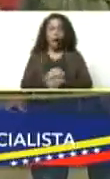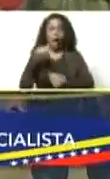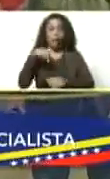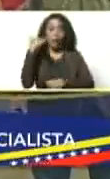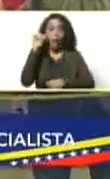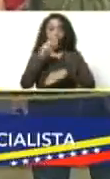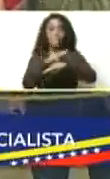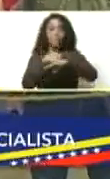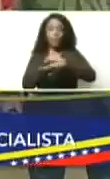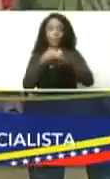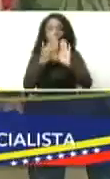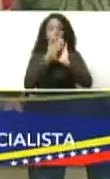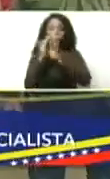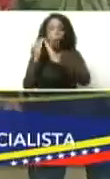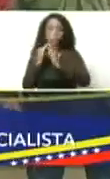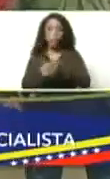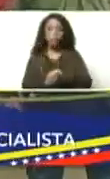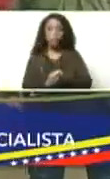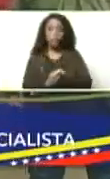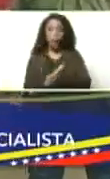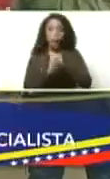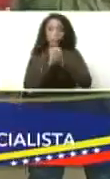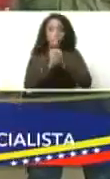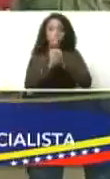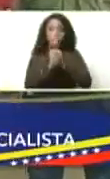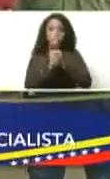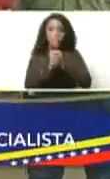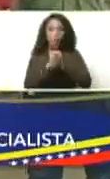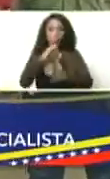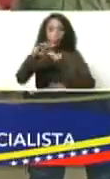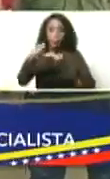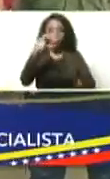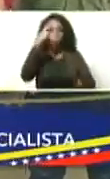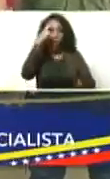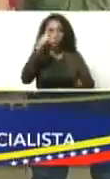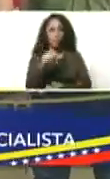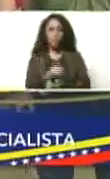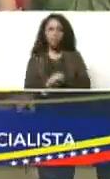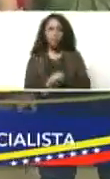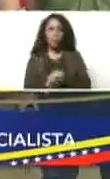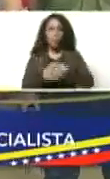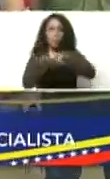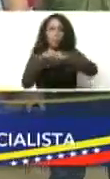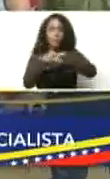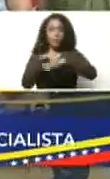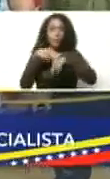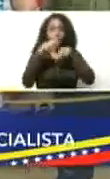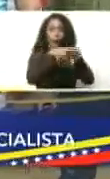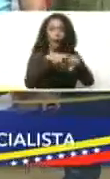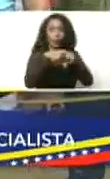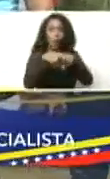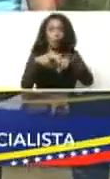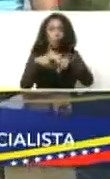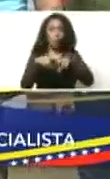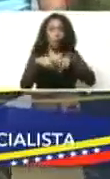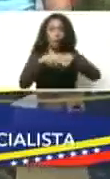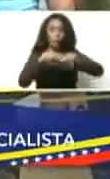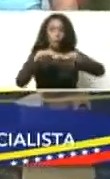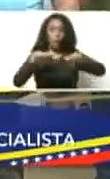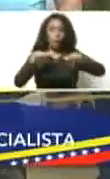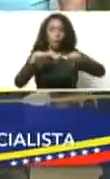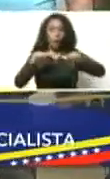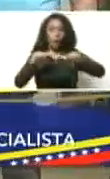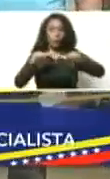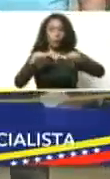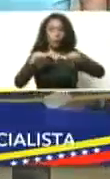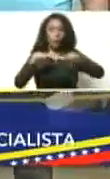Comuna, camarada Jorge Arriaza, ministro de Agricultura y Tierra, el